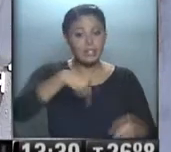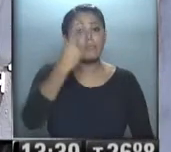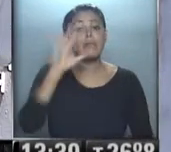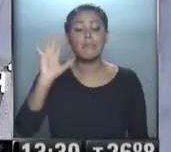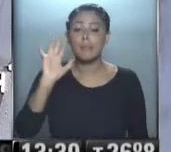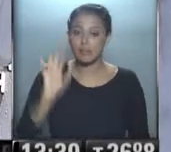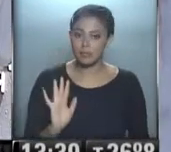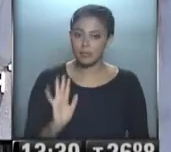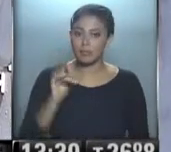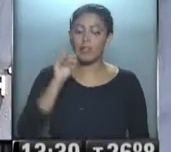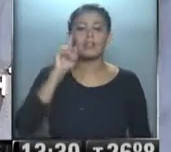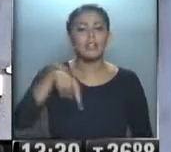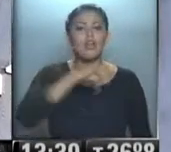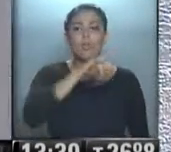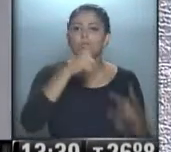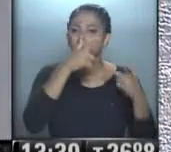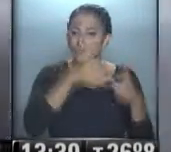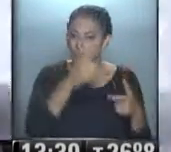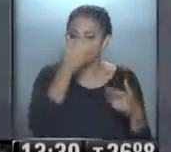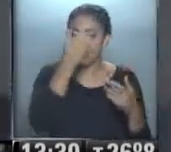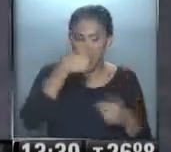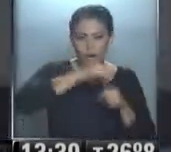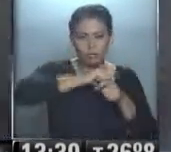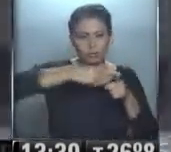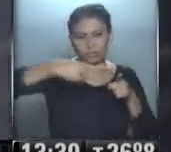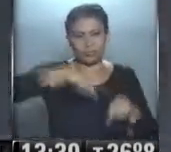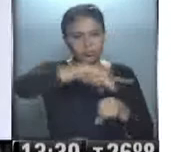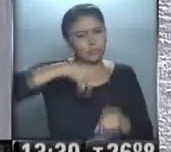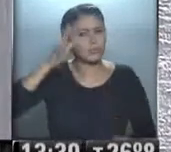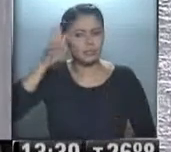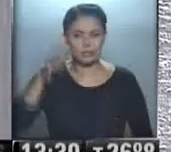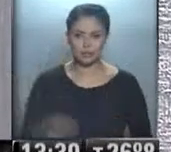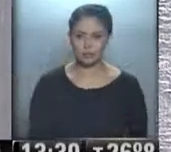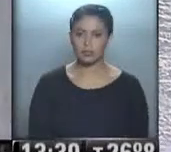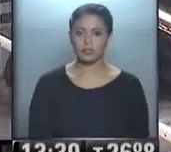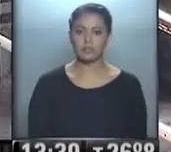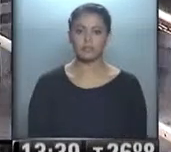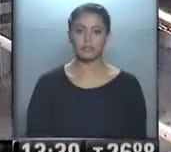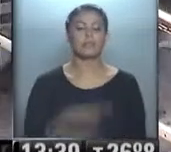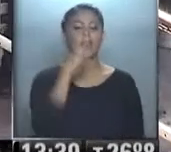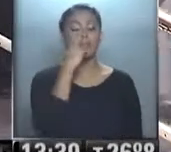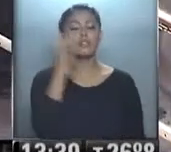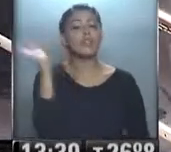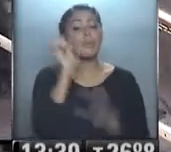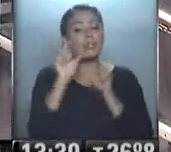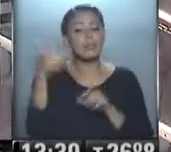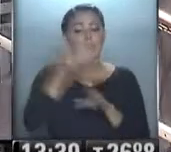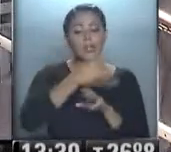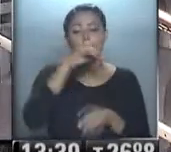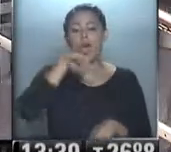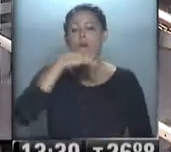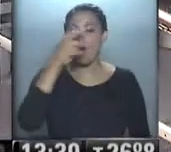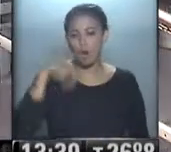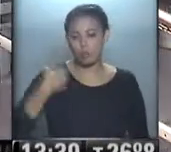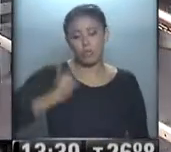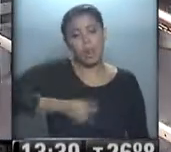primera oportunidad que la falta de suministro se extiende por tantas horas. Mira, los pacientes los hemos derivado a su obra social, la